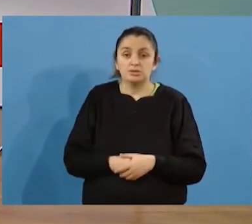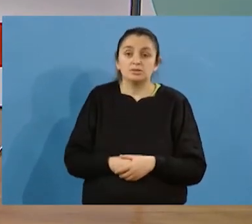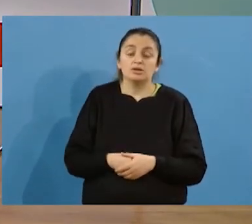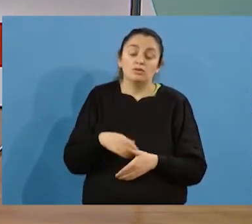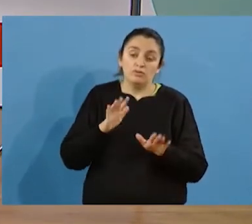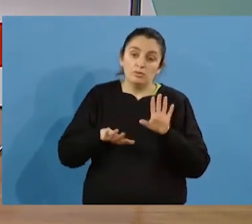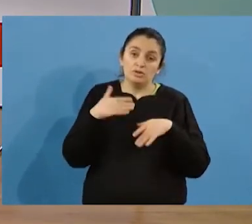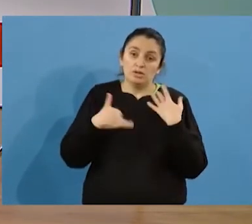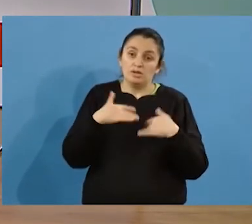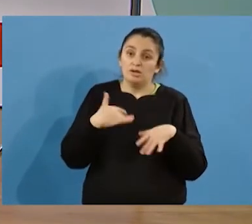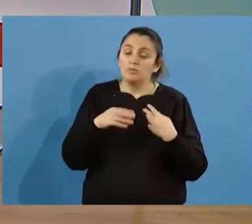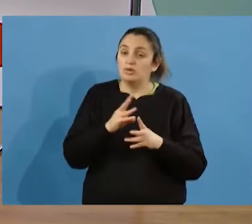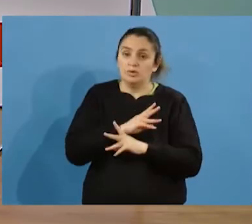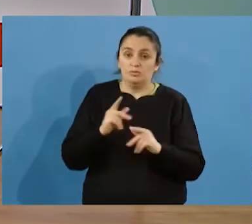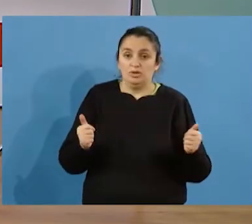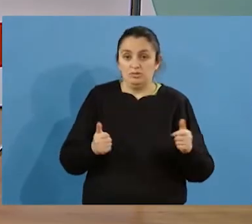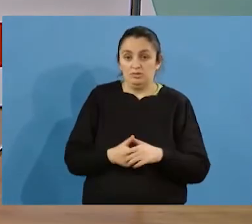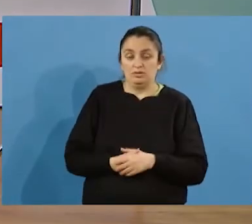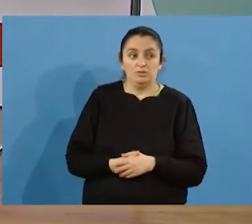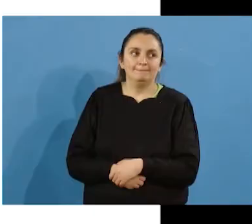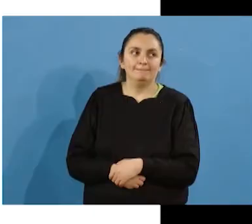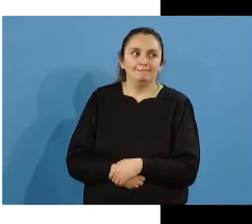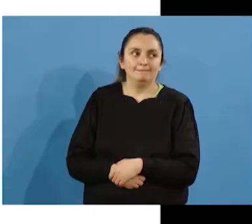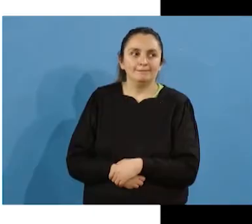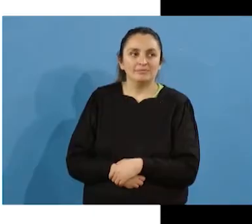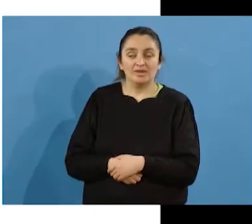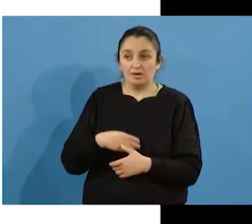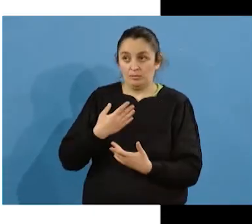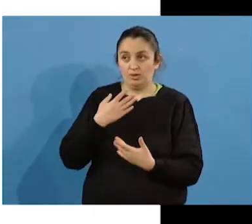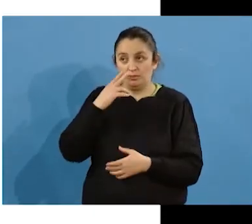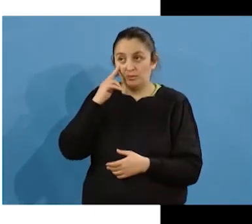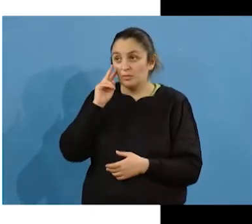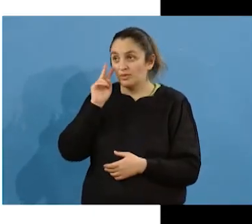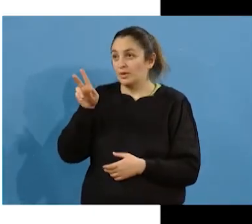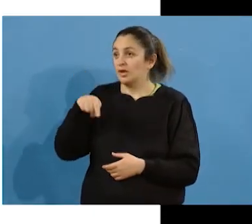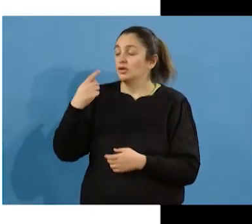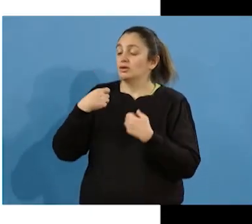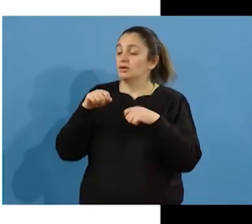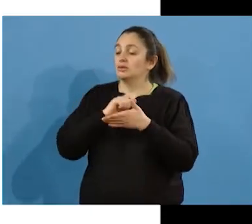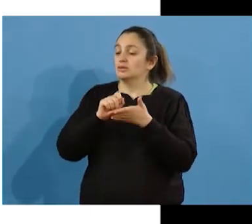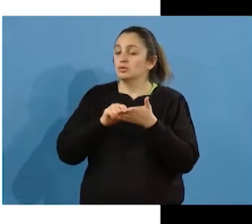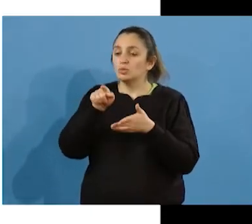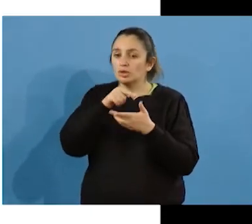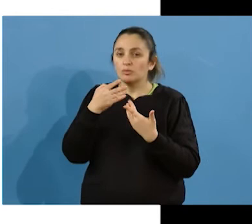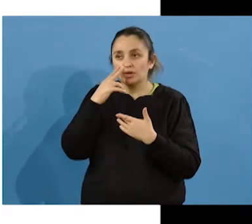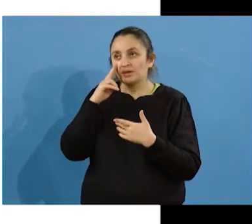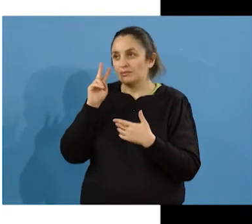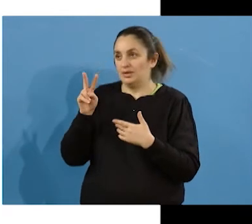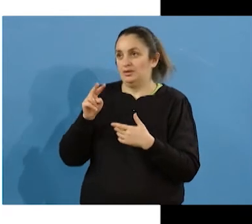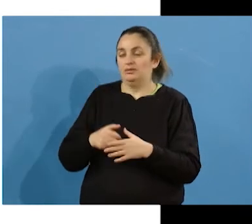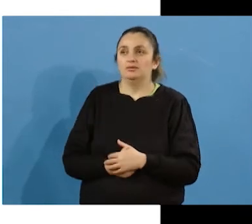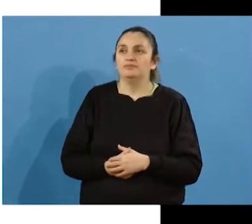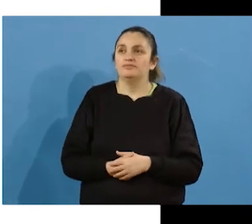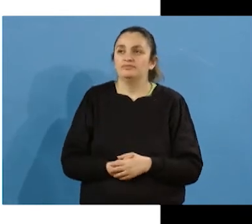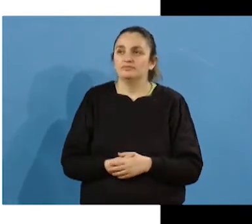rápido para poder terminar veamos el otro ejercicio fíjense y